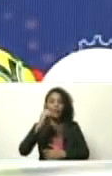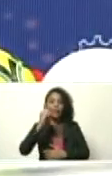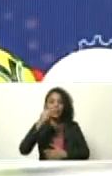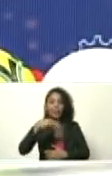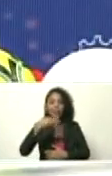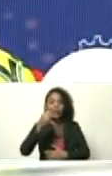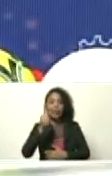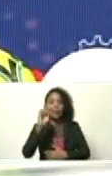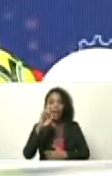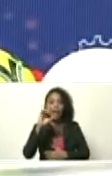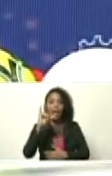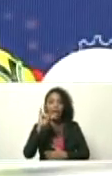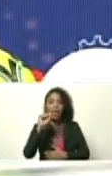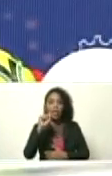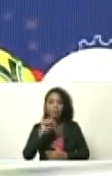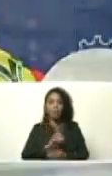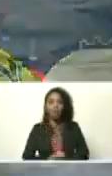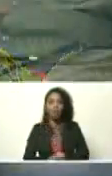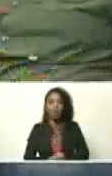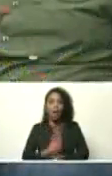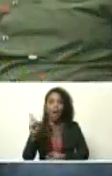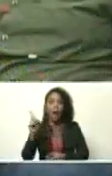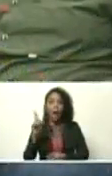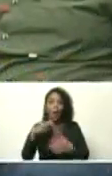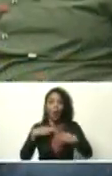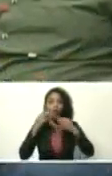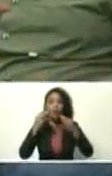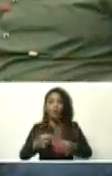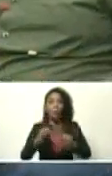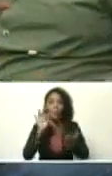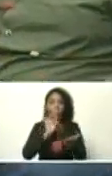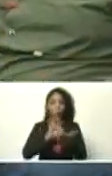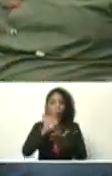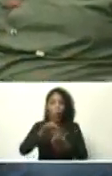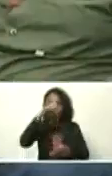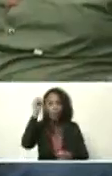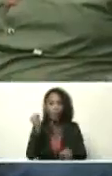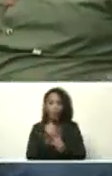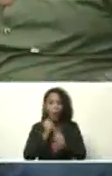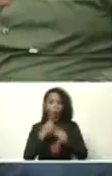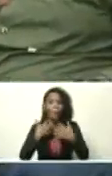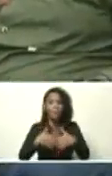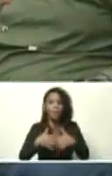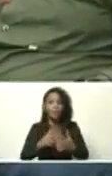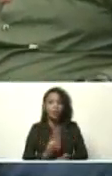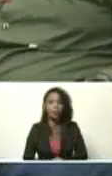Confecciona uniformes tácticos y corporativos. Charlie.